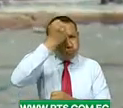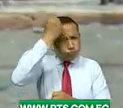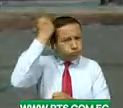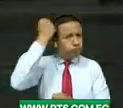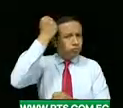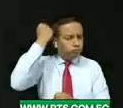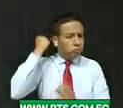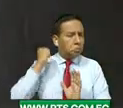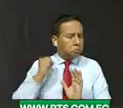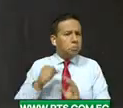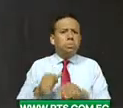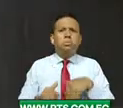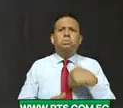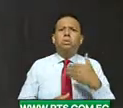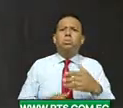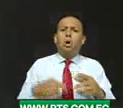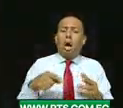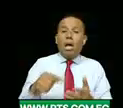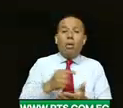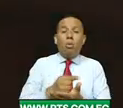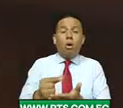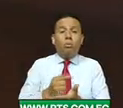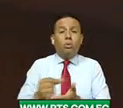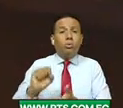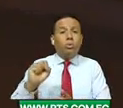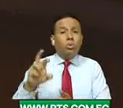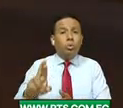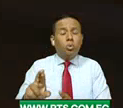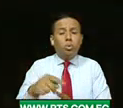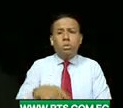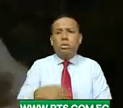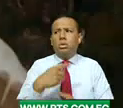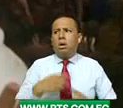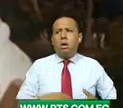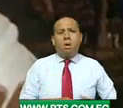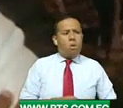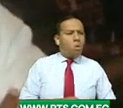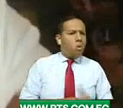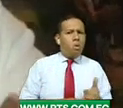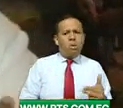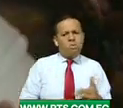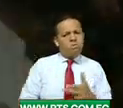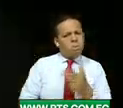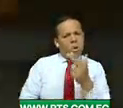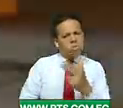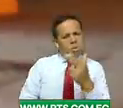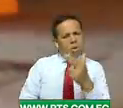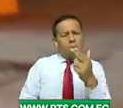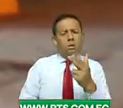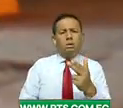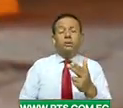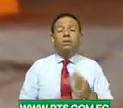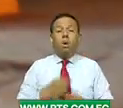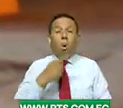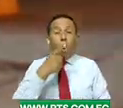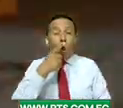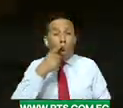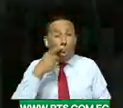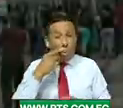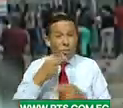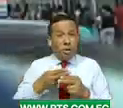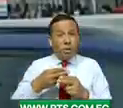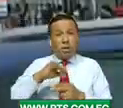de la barbería en el Guasmo Sur. Es una persona que trabaja aquí a tiempo. Ya la delincuencia le pidió respeto al gobierno. Jorge Montes Apolinario